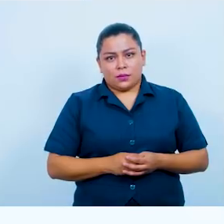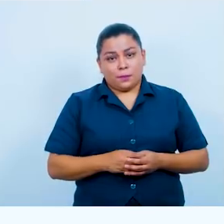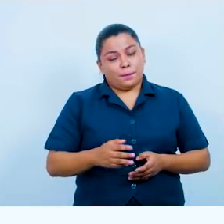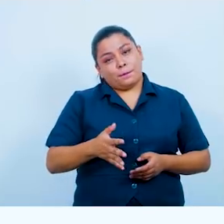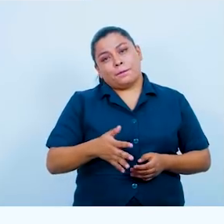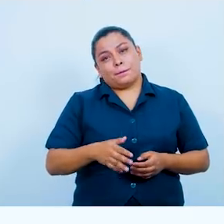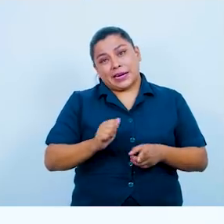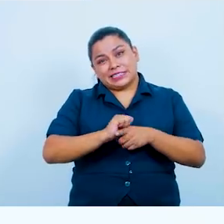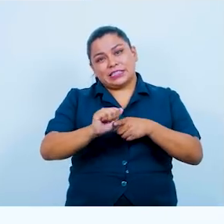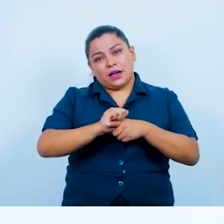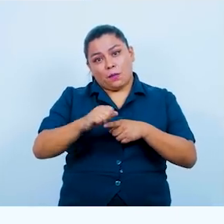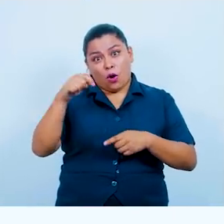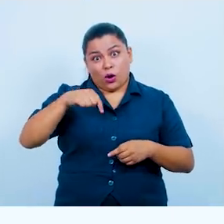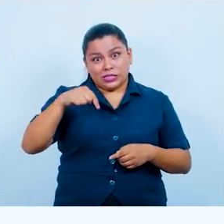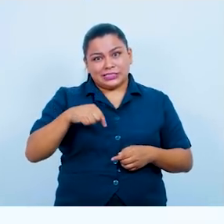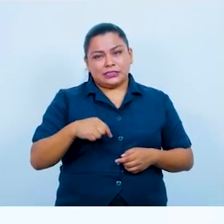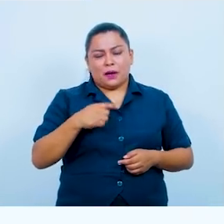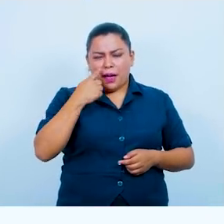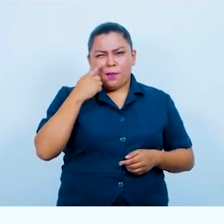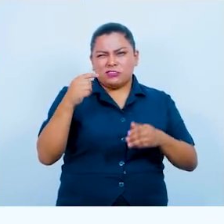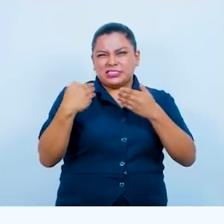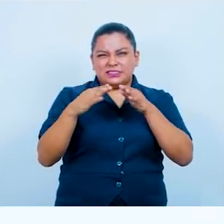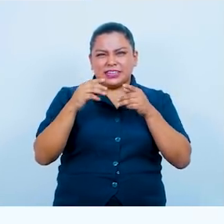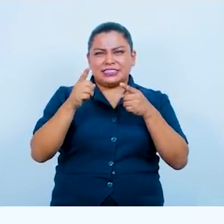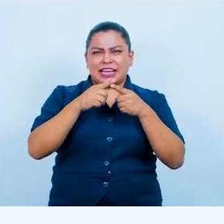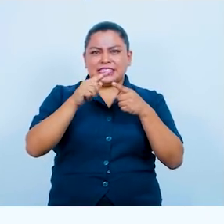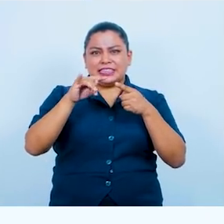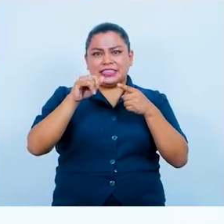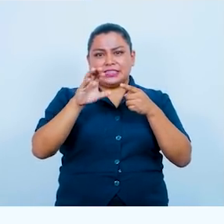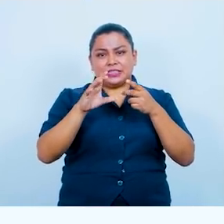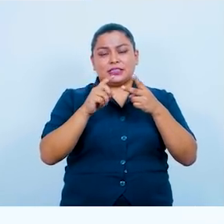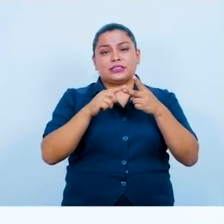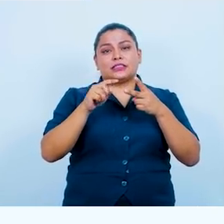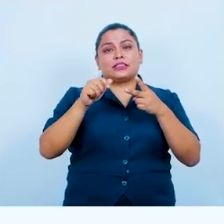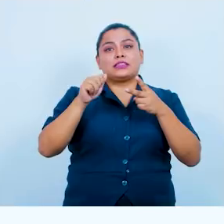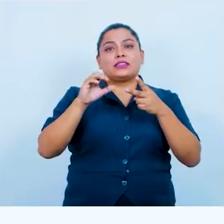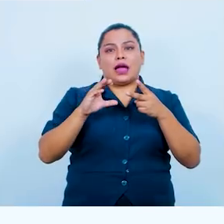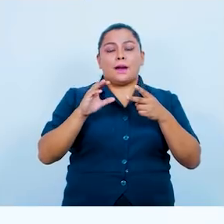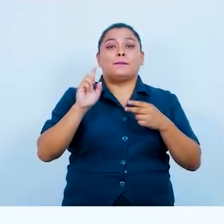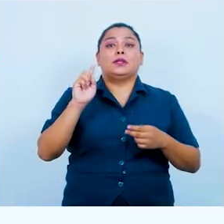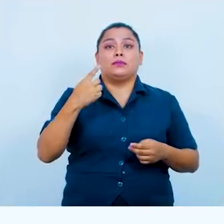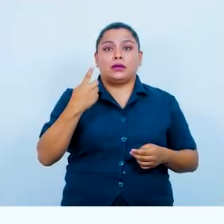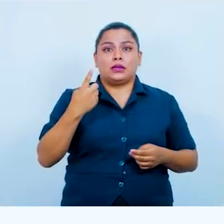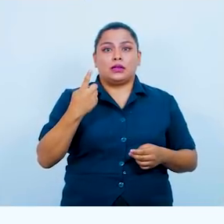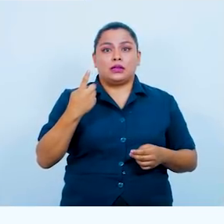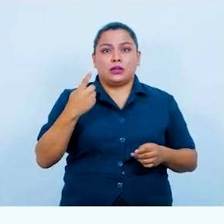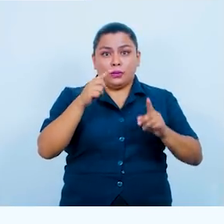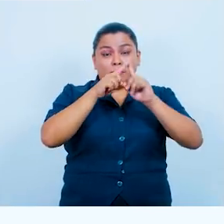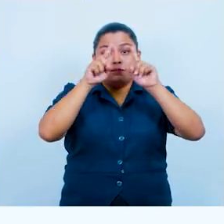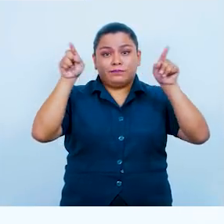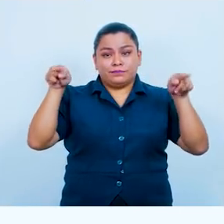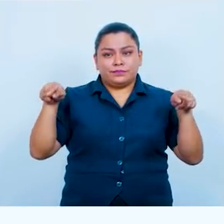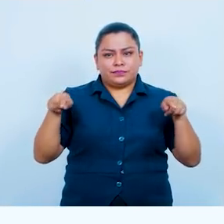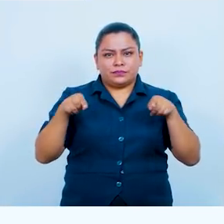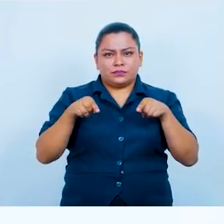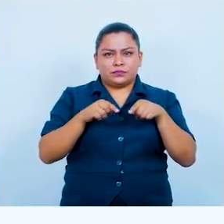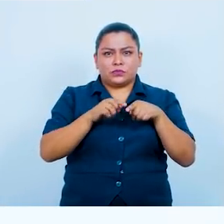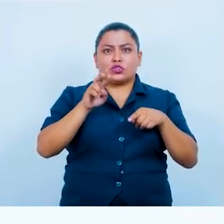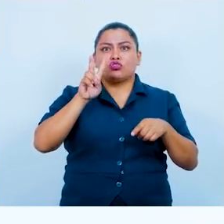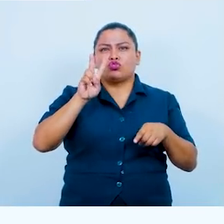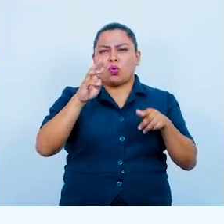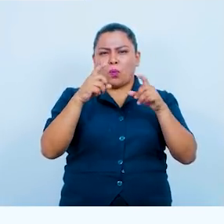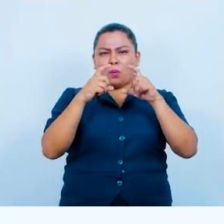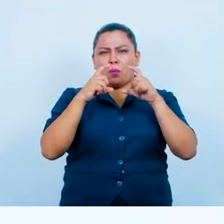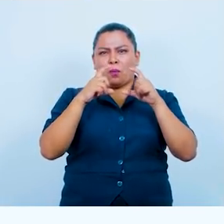Vamos a practicar. Diferenciemos las TIC y TAC. Primero, vamos a ubicar dos stickers en cada extremo